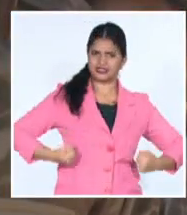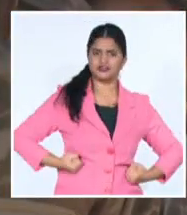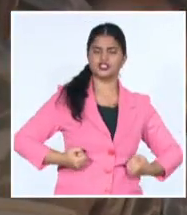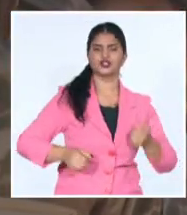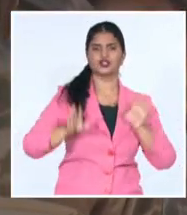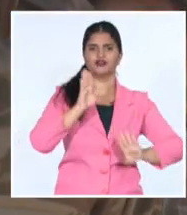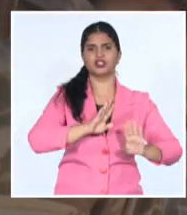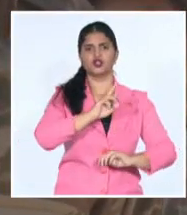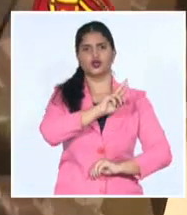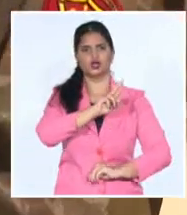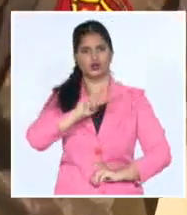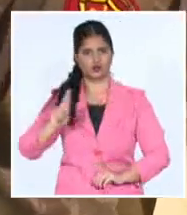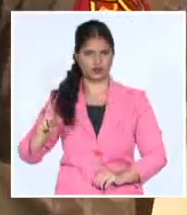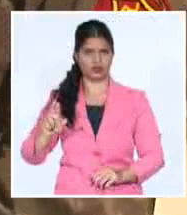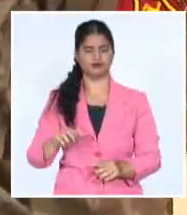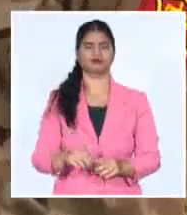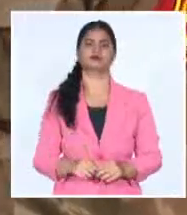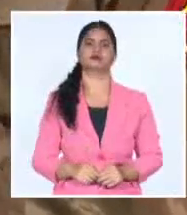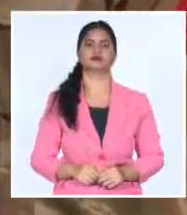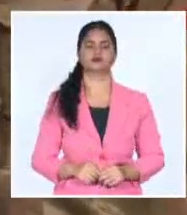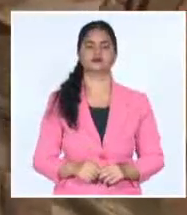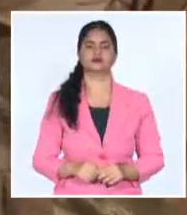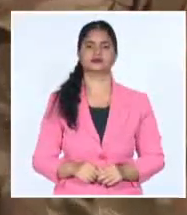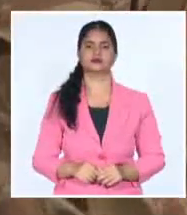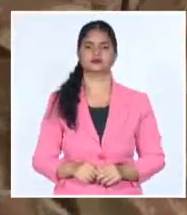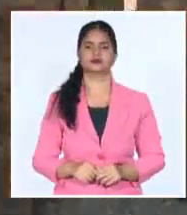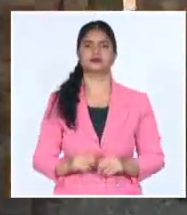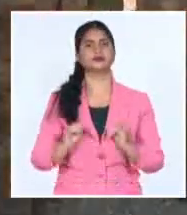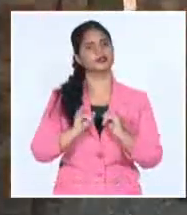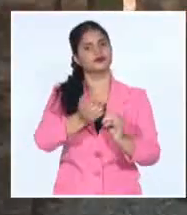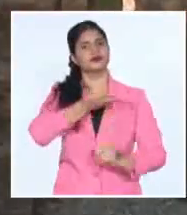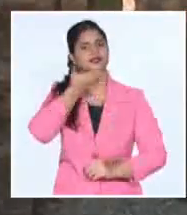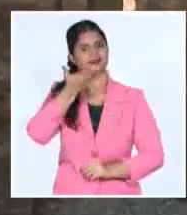sus conquistas. Fue el mensaje que irradió la